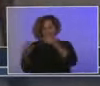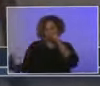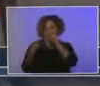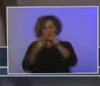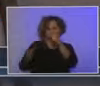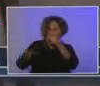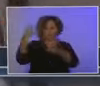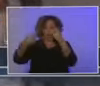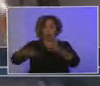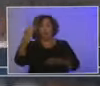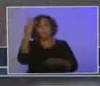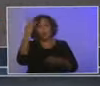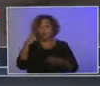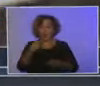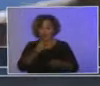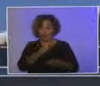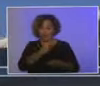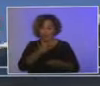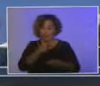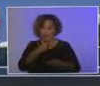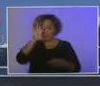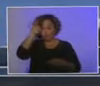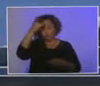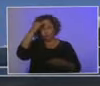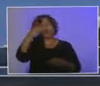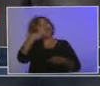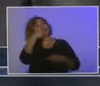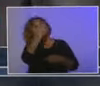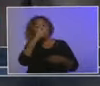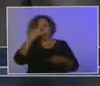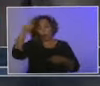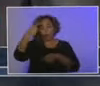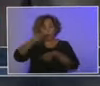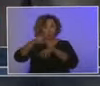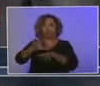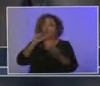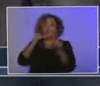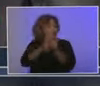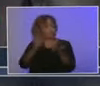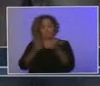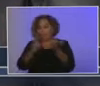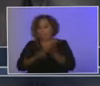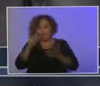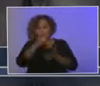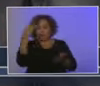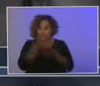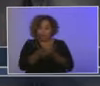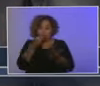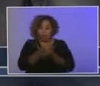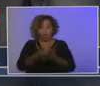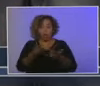dicen que lo destituyen, es porque puso en peligro los fondos, porque dijo que el gobierno de Puerto Rico no debía firmar ese gran agreement que se firmó en febrero. Lo que pasó,